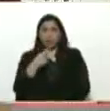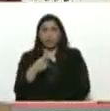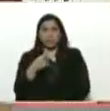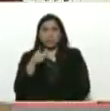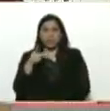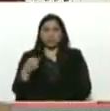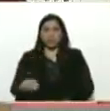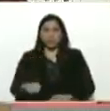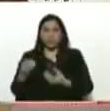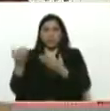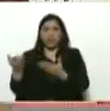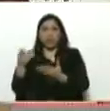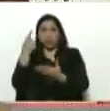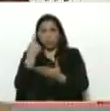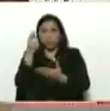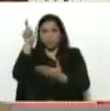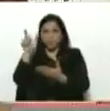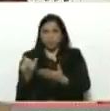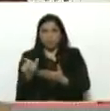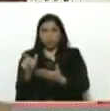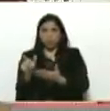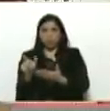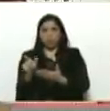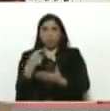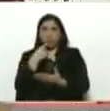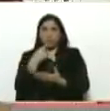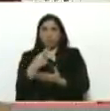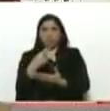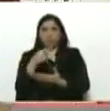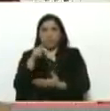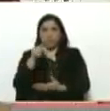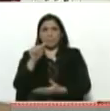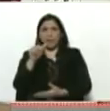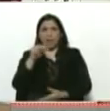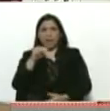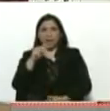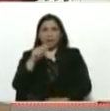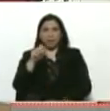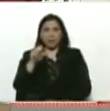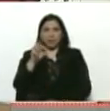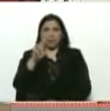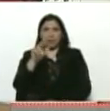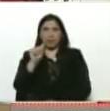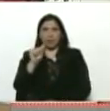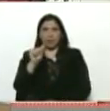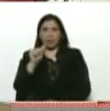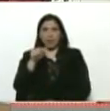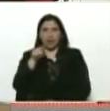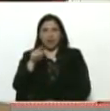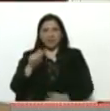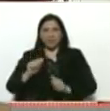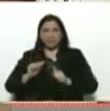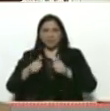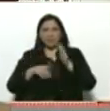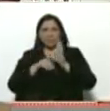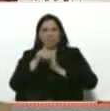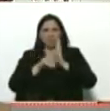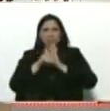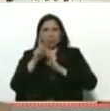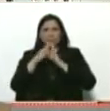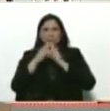una persona que le decían alias Pantera. Y ahí comienza a desarrollarse todo